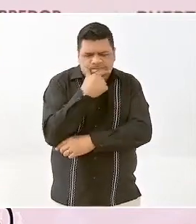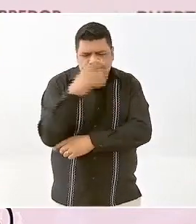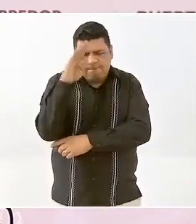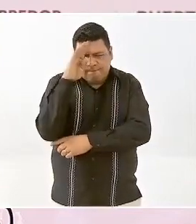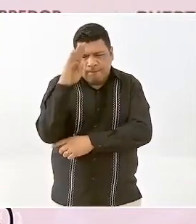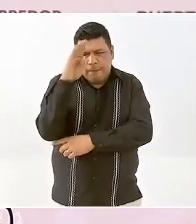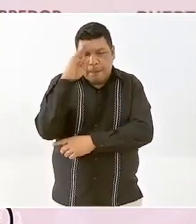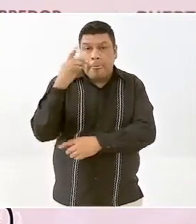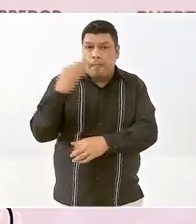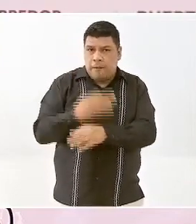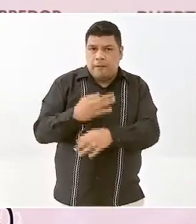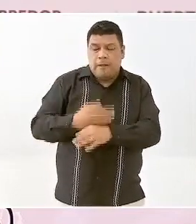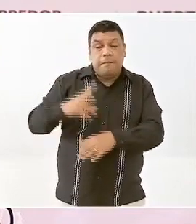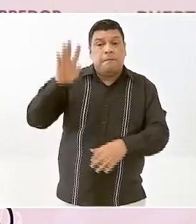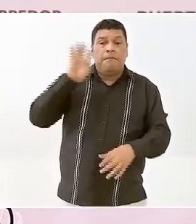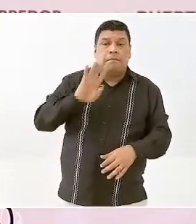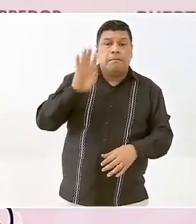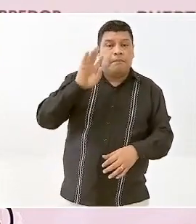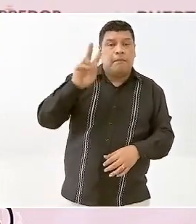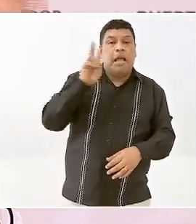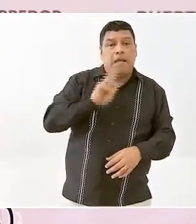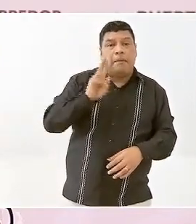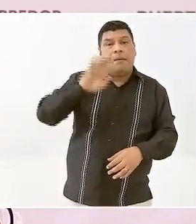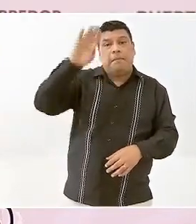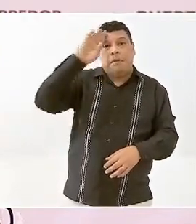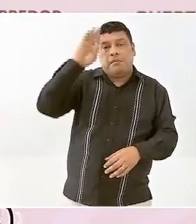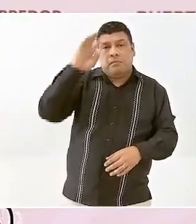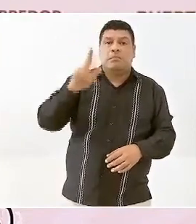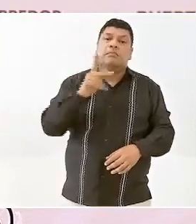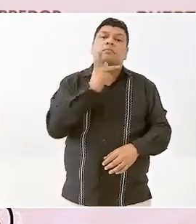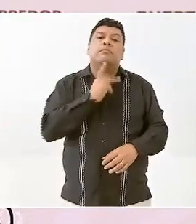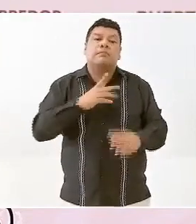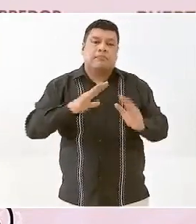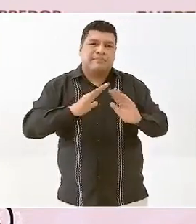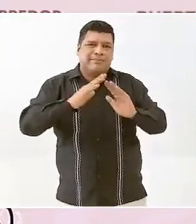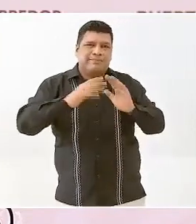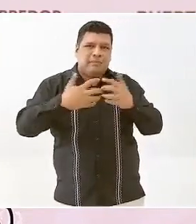idea inicial de que el complejo